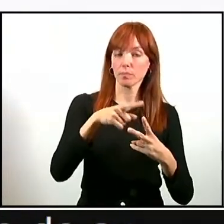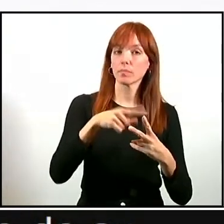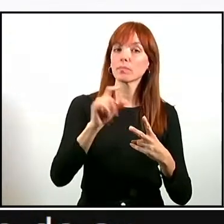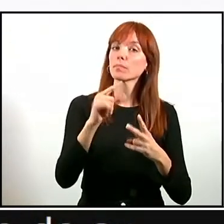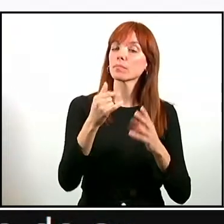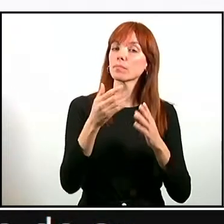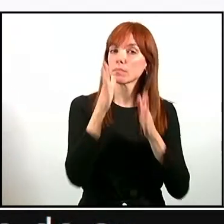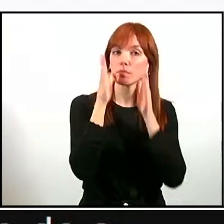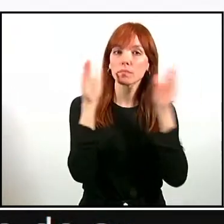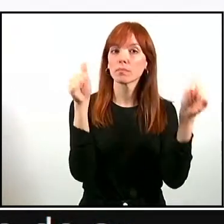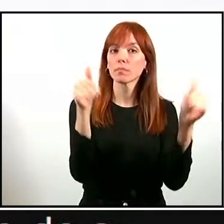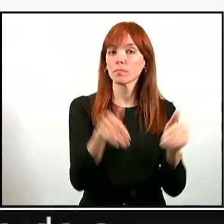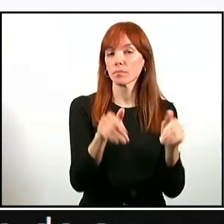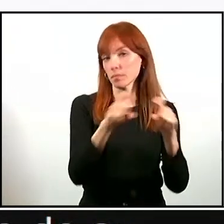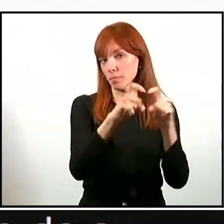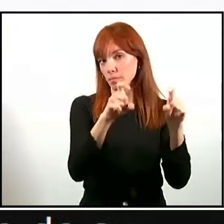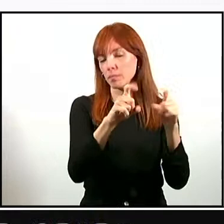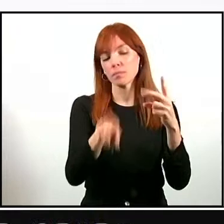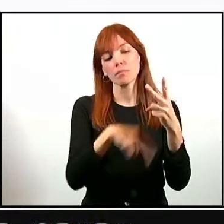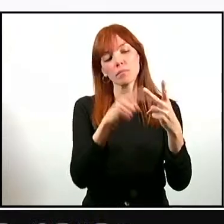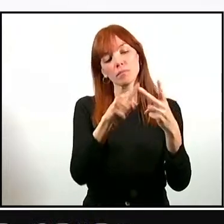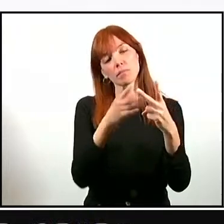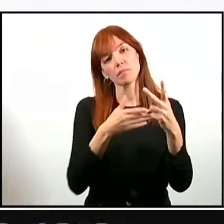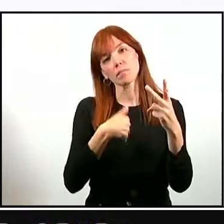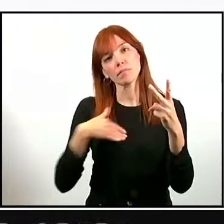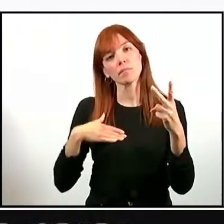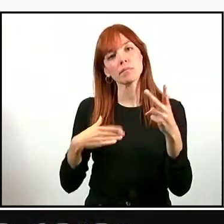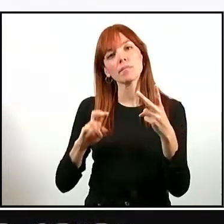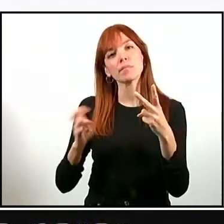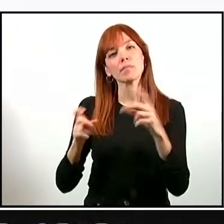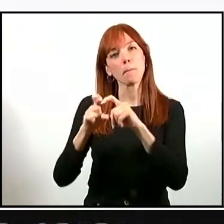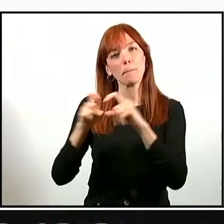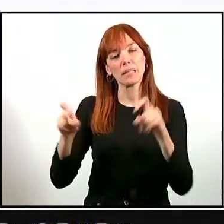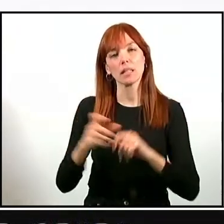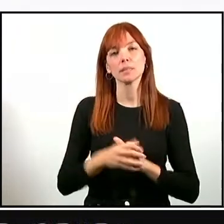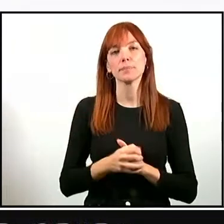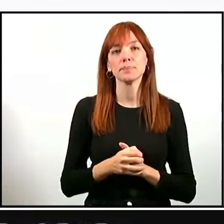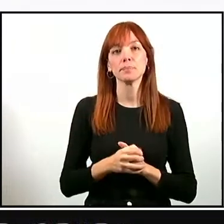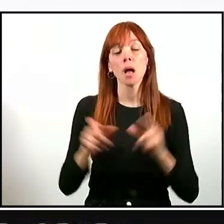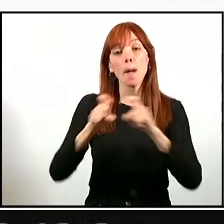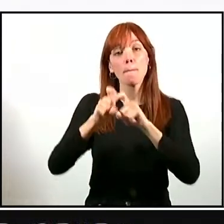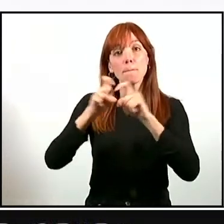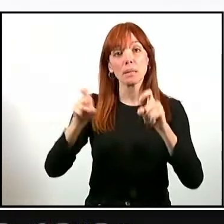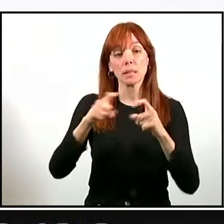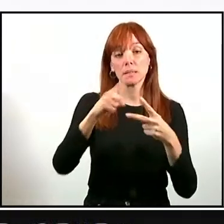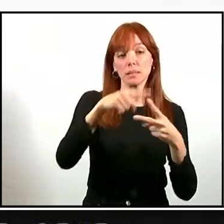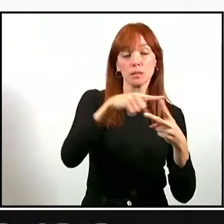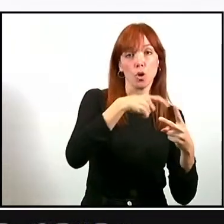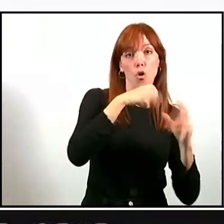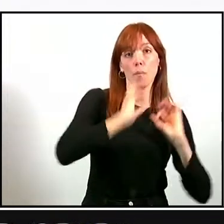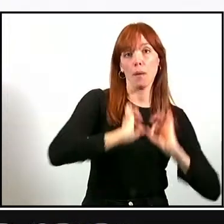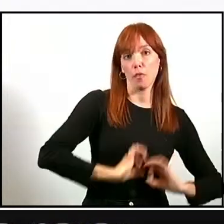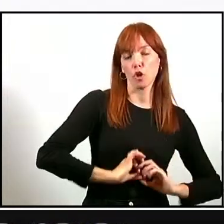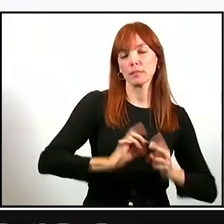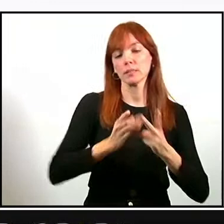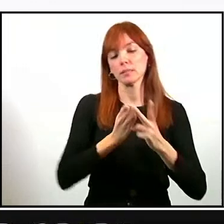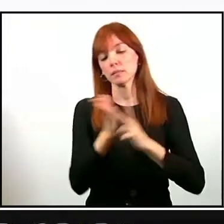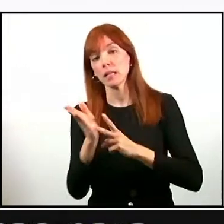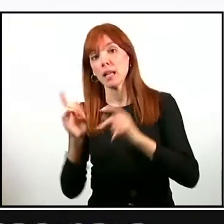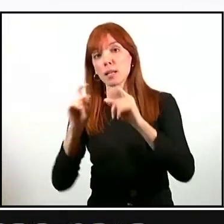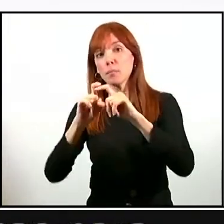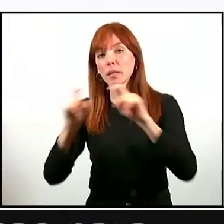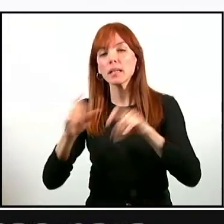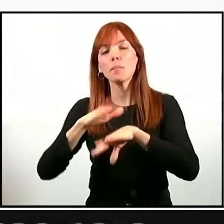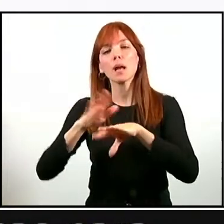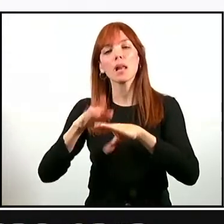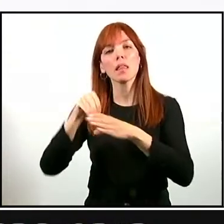línea para operadores y por otro lado una línea para empresas, que se pretende prestar ayuda a la ejecución de